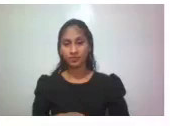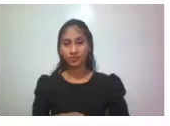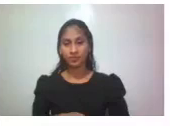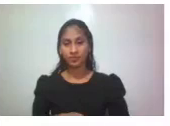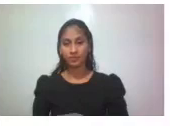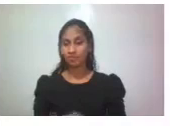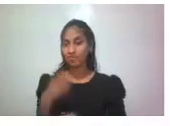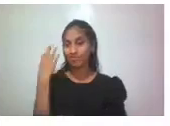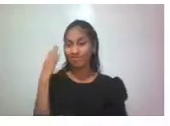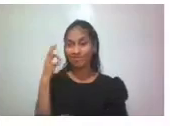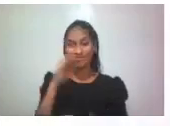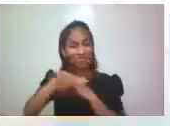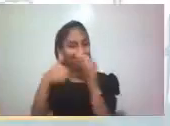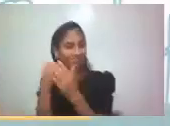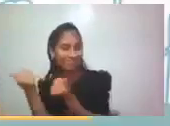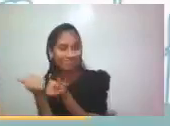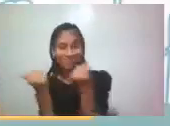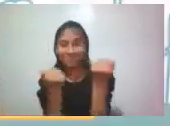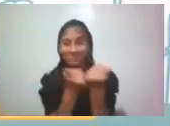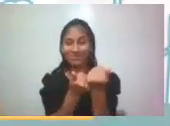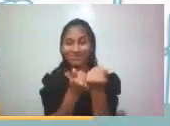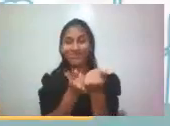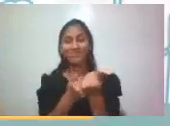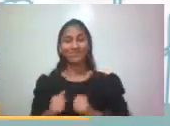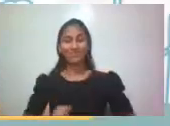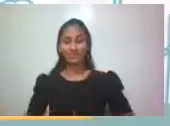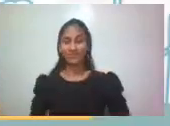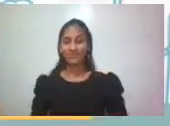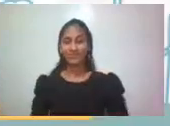Siempre con el pueblo. Gobierno del...